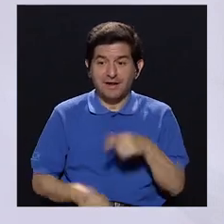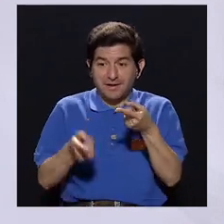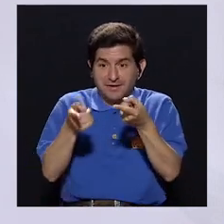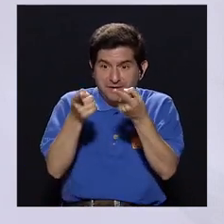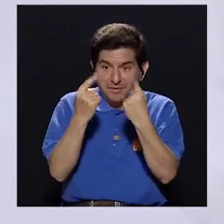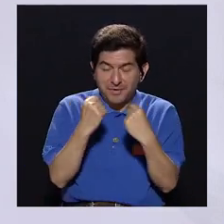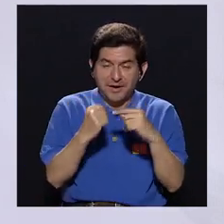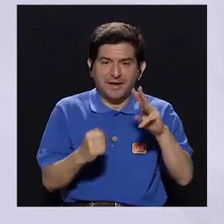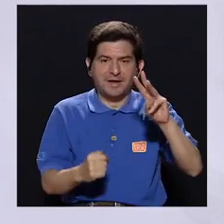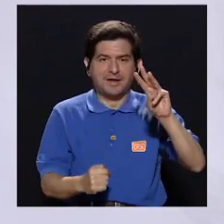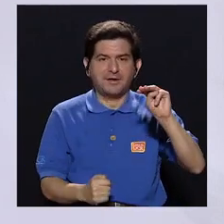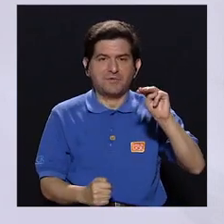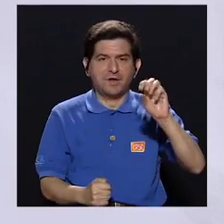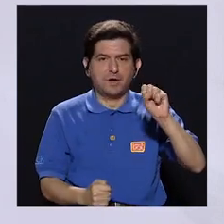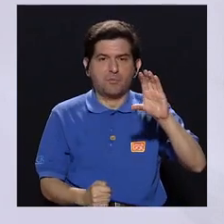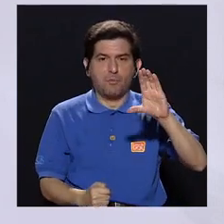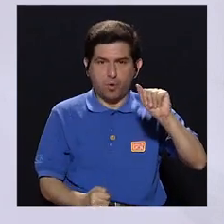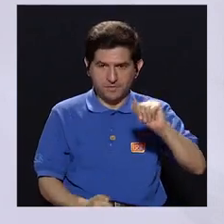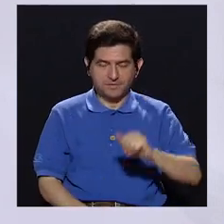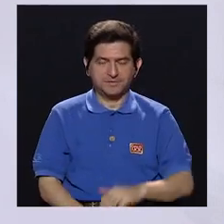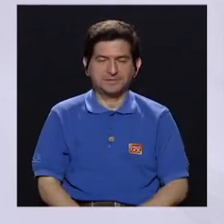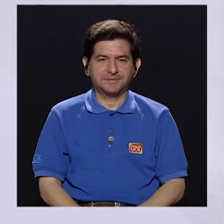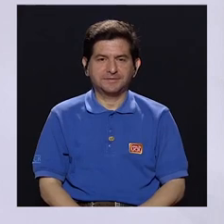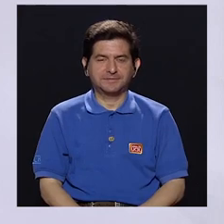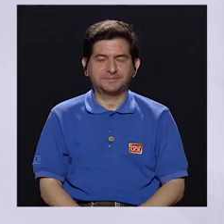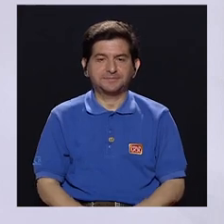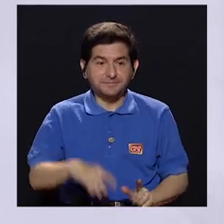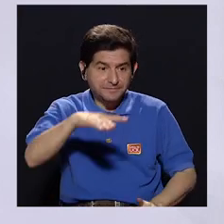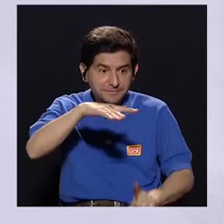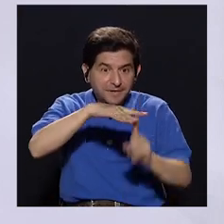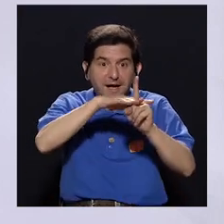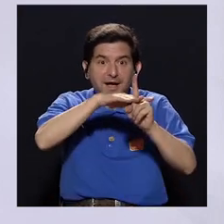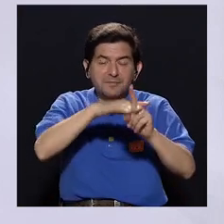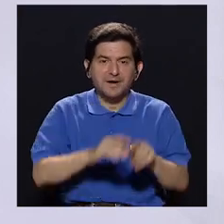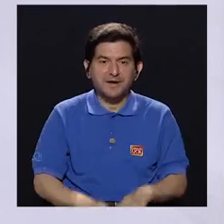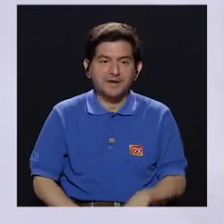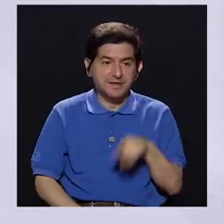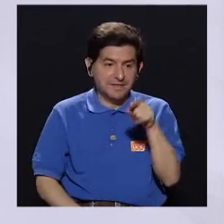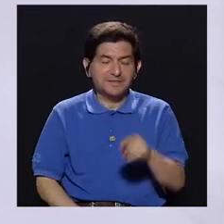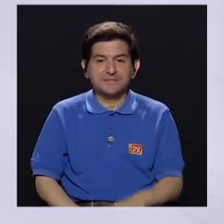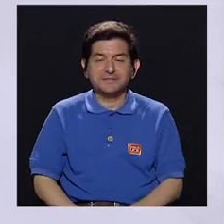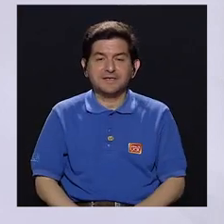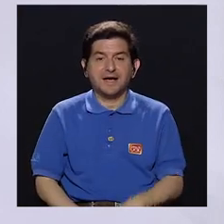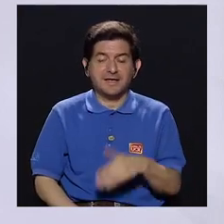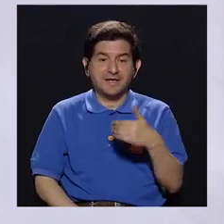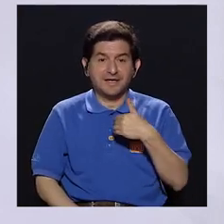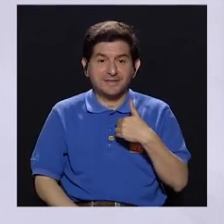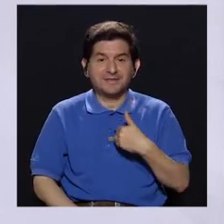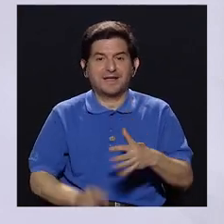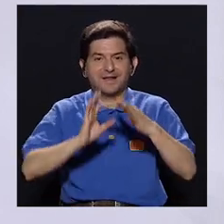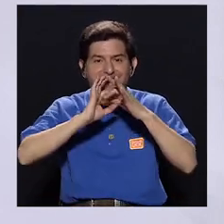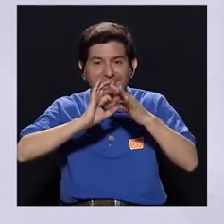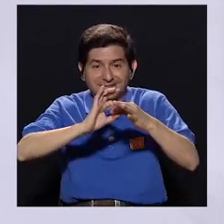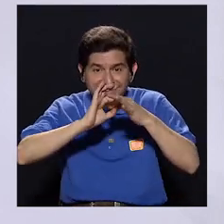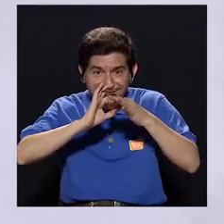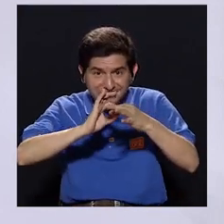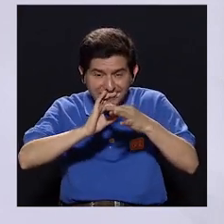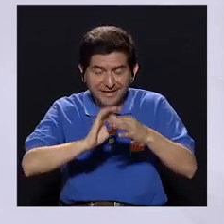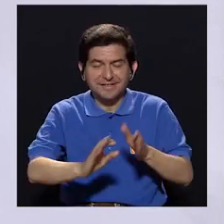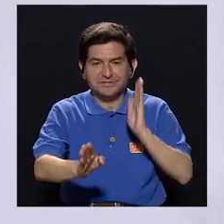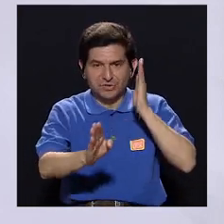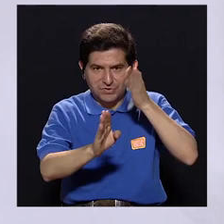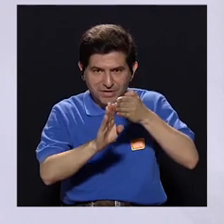en este en este caso es una un sá llega llega a la mosca y copula literalmente copula con la